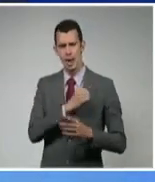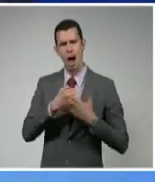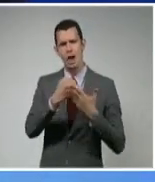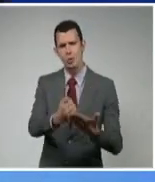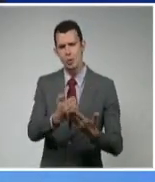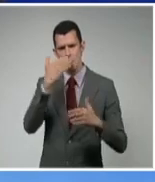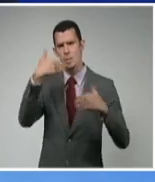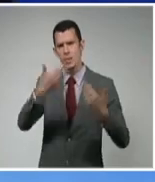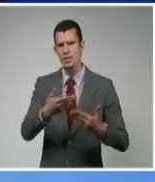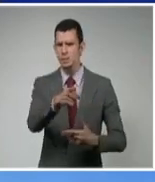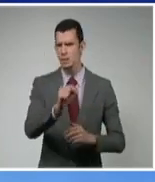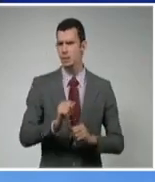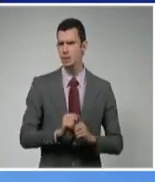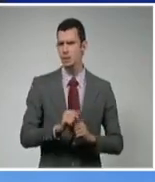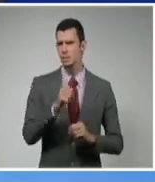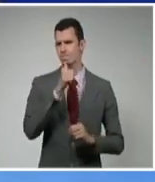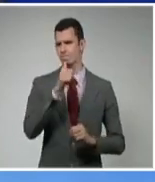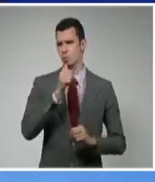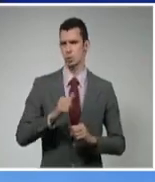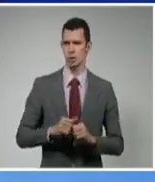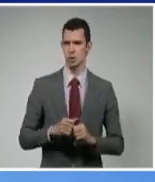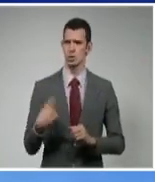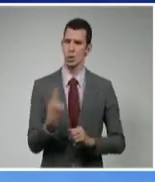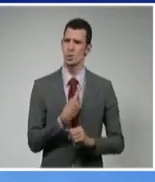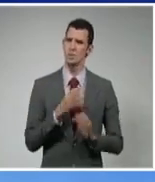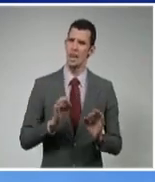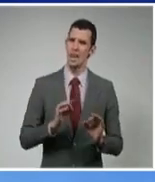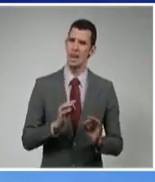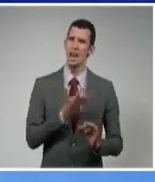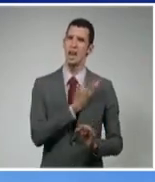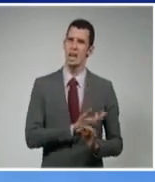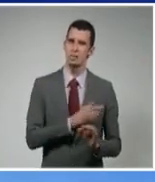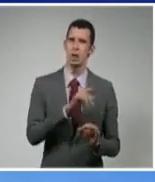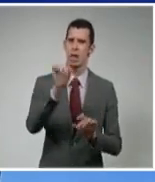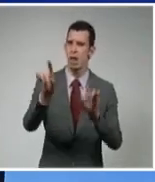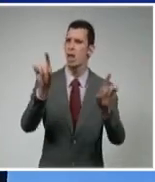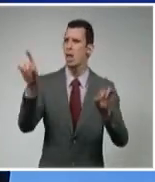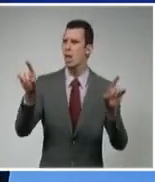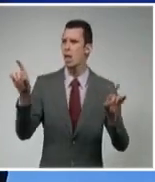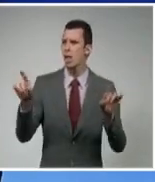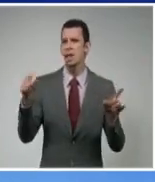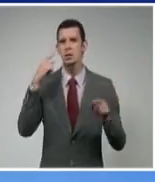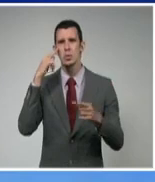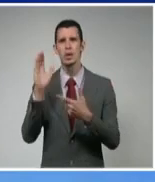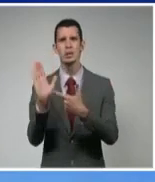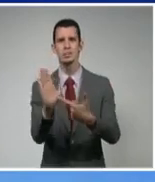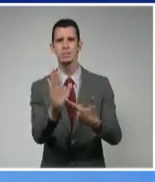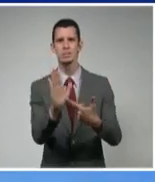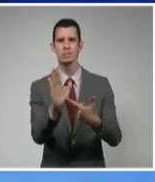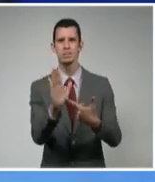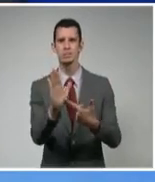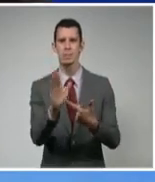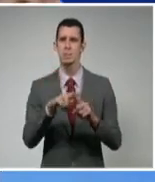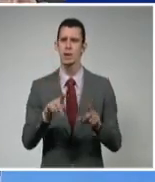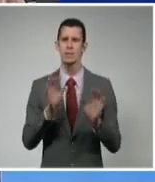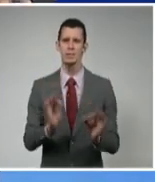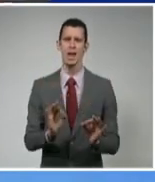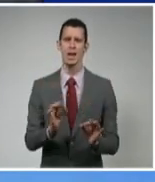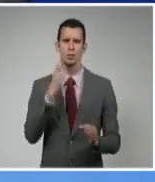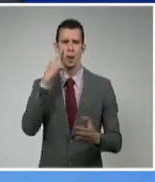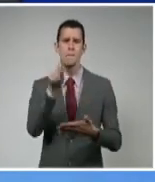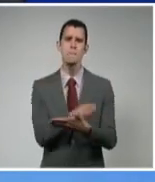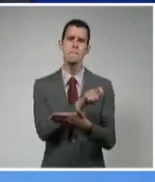la búsqueda de más y más información que revele planes como estos. No solo como estos, de cualquier